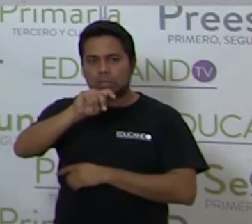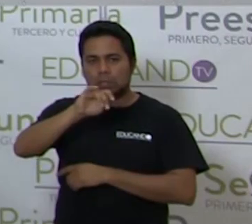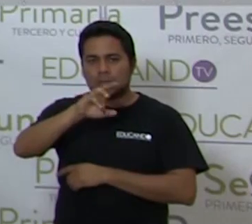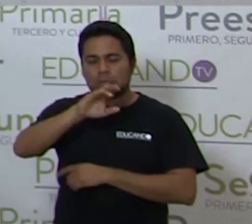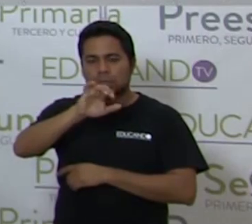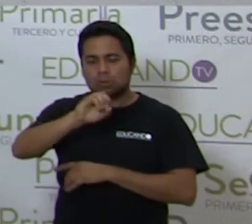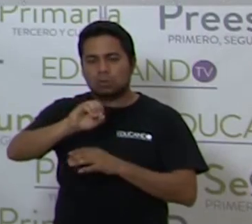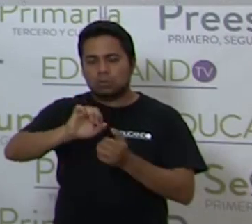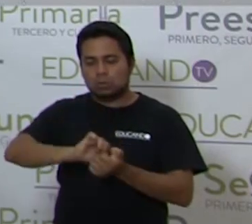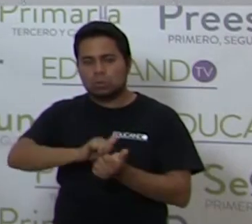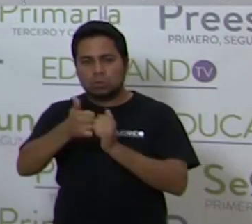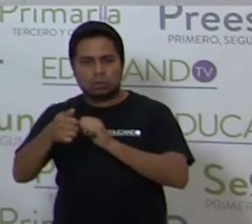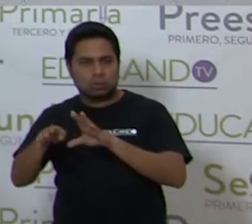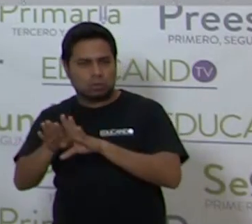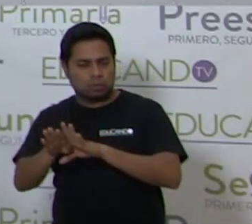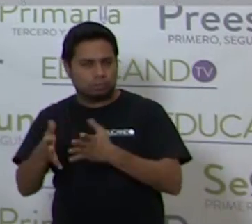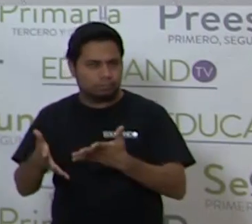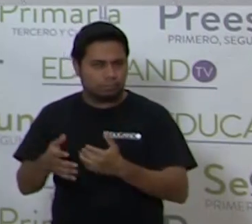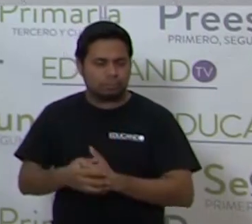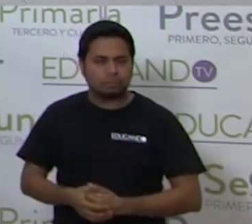sería convertido a participio?